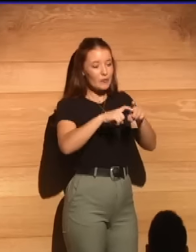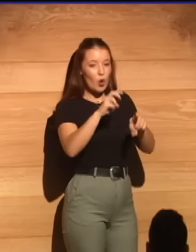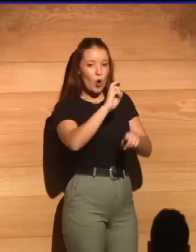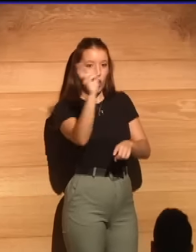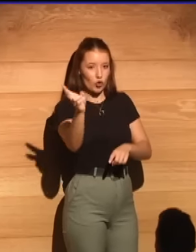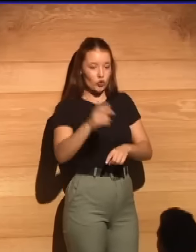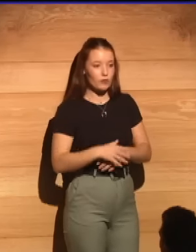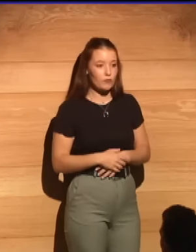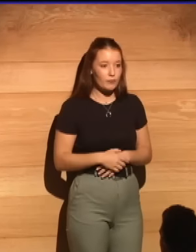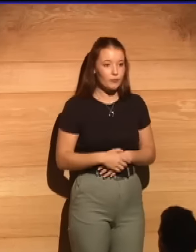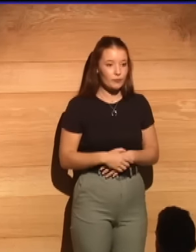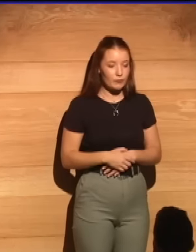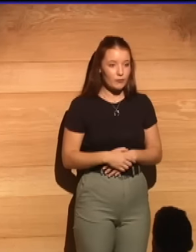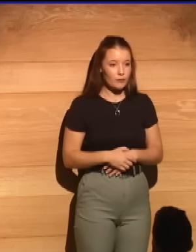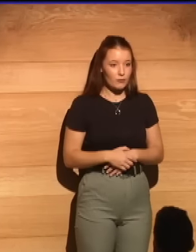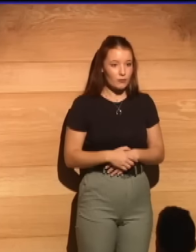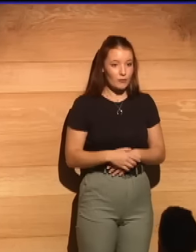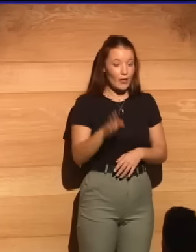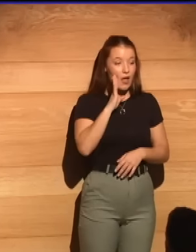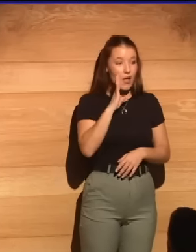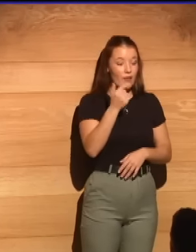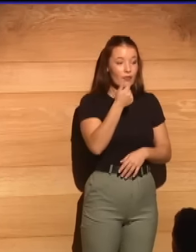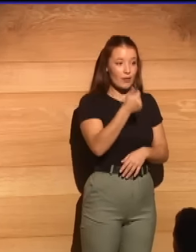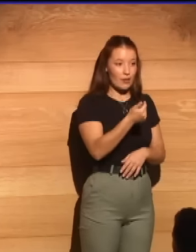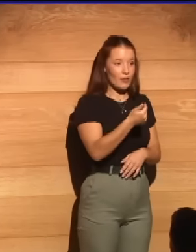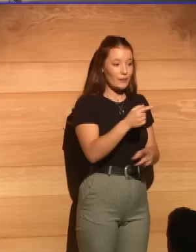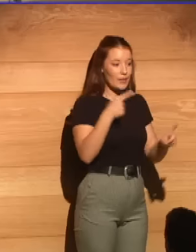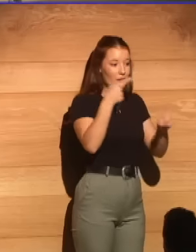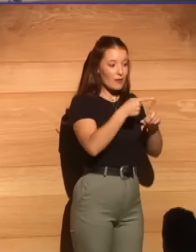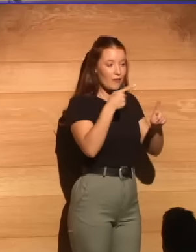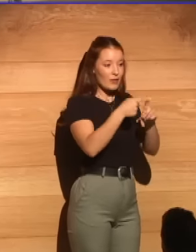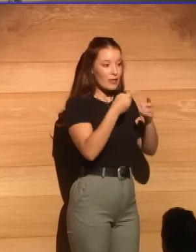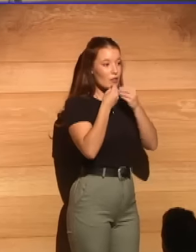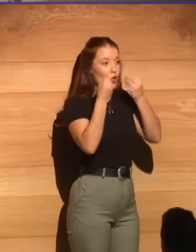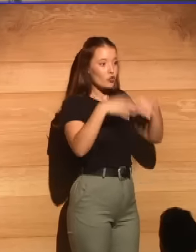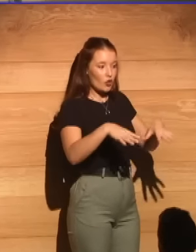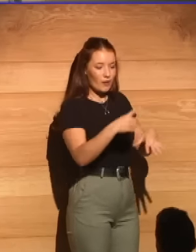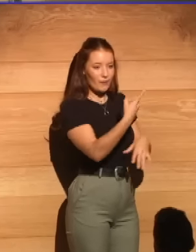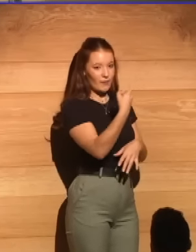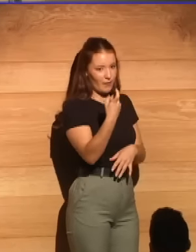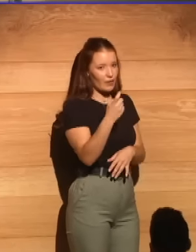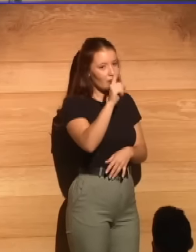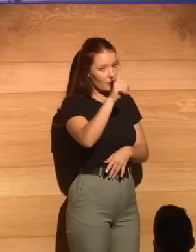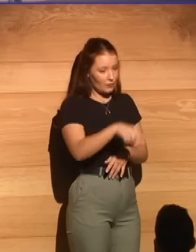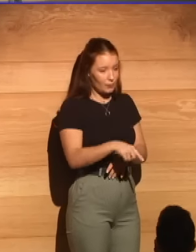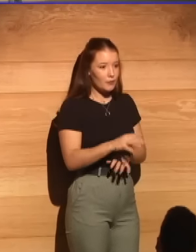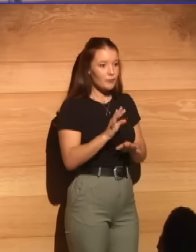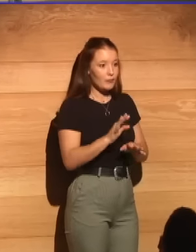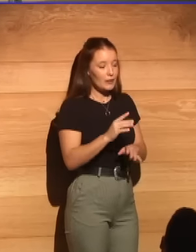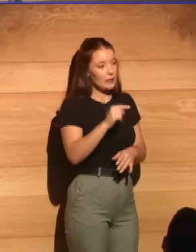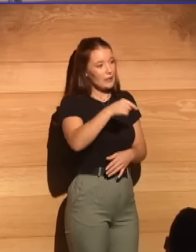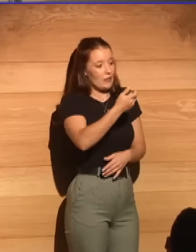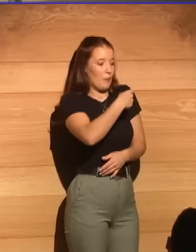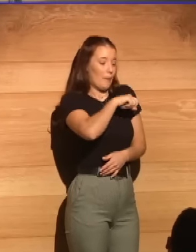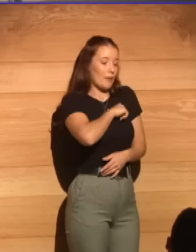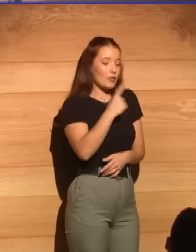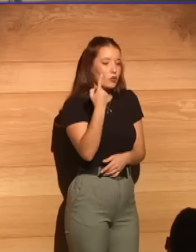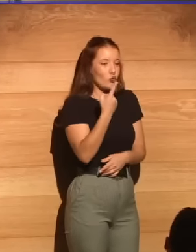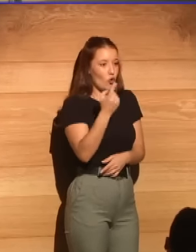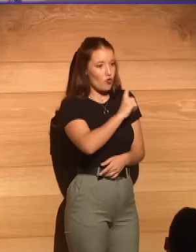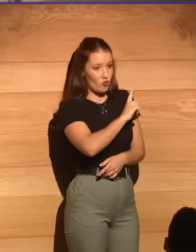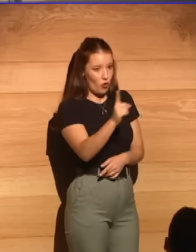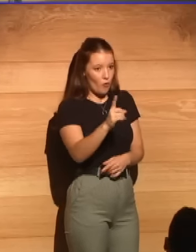jerárquico. También nombrabas la falta de referencias científicos históricos, ¿no? Esto lamentablemente no es una marca de España, sino que en todo el